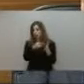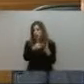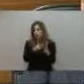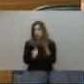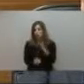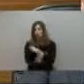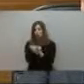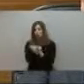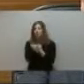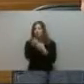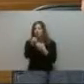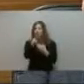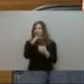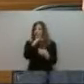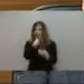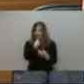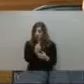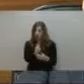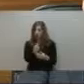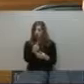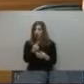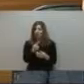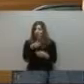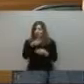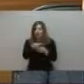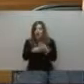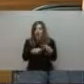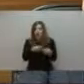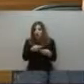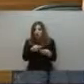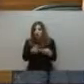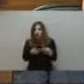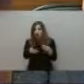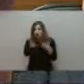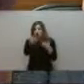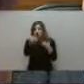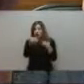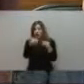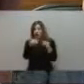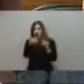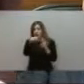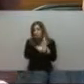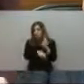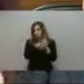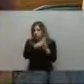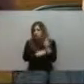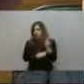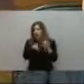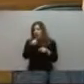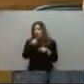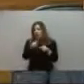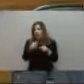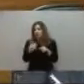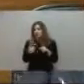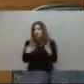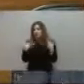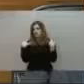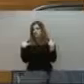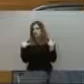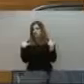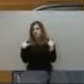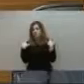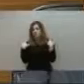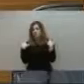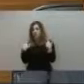y de lo que ahora dice que va a hacer en un instrumento normativo que depende de su dirección regional, el famoso y